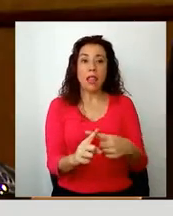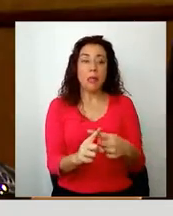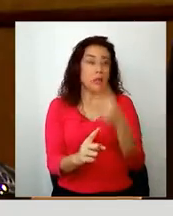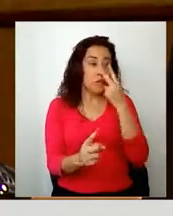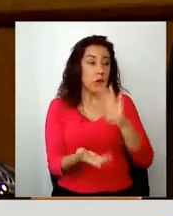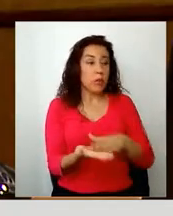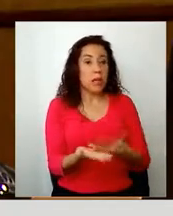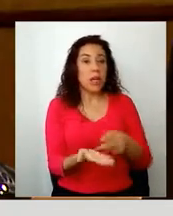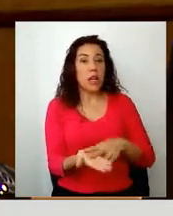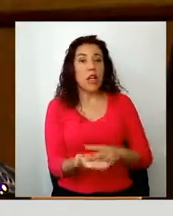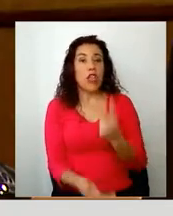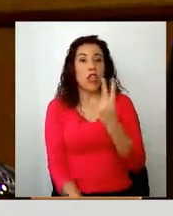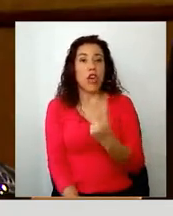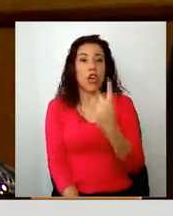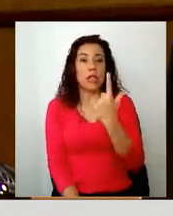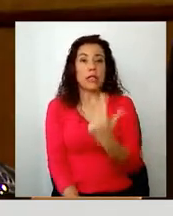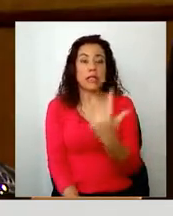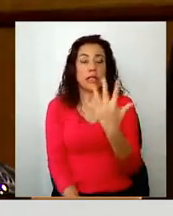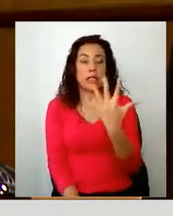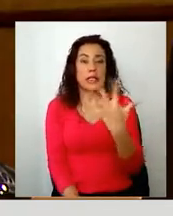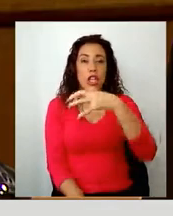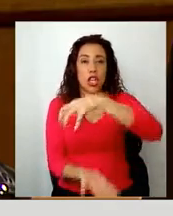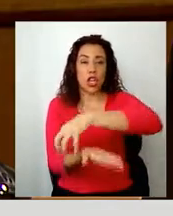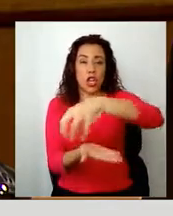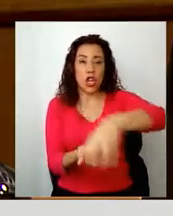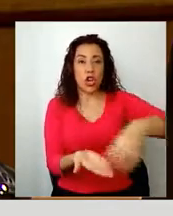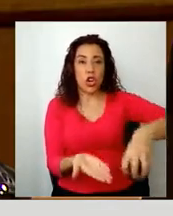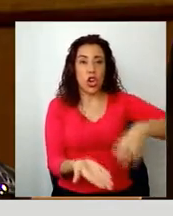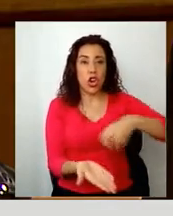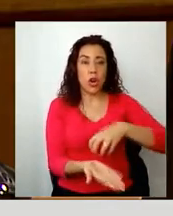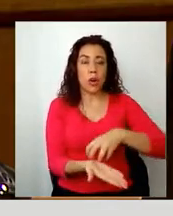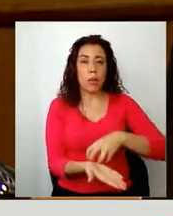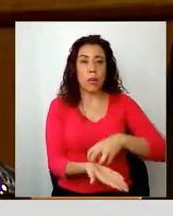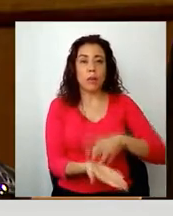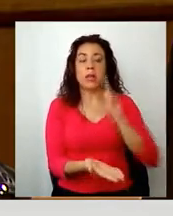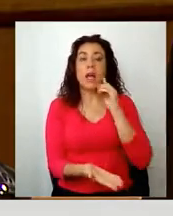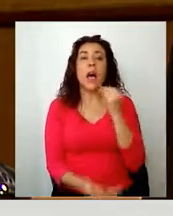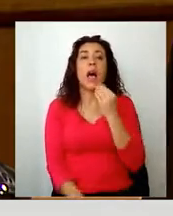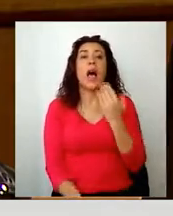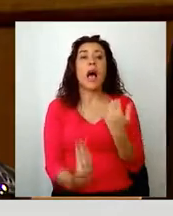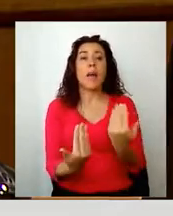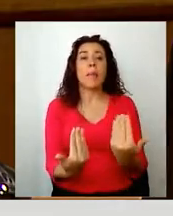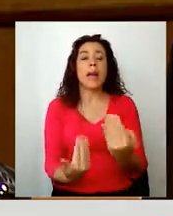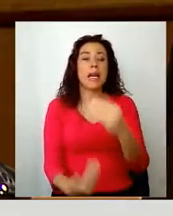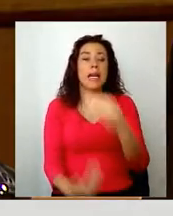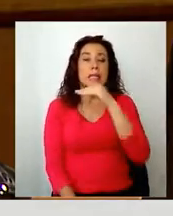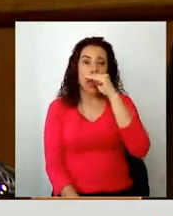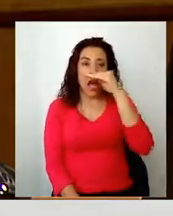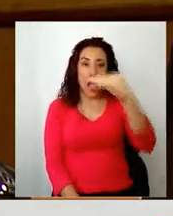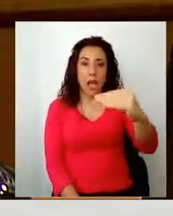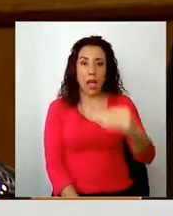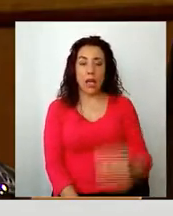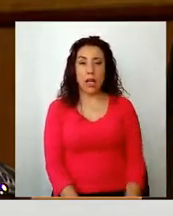275 comunas que se encuentran bajo emergencia agrícola en este contexto cualquier proyecto